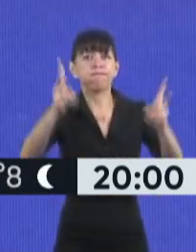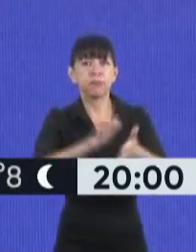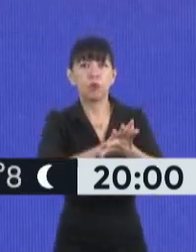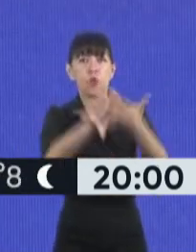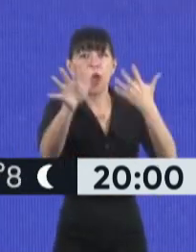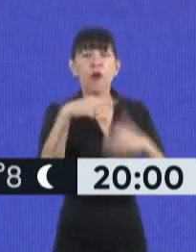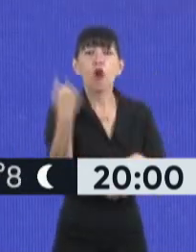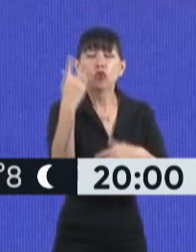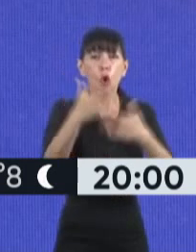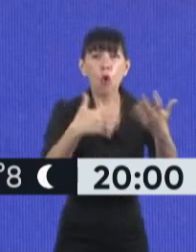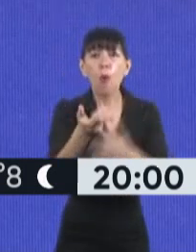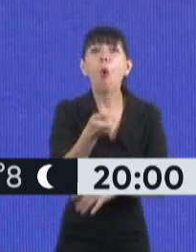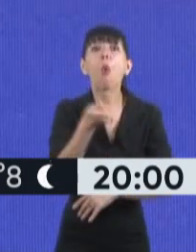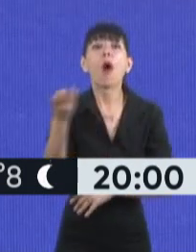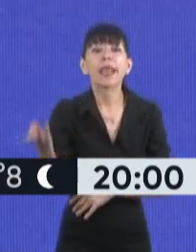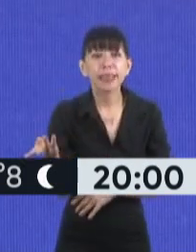este periodo?